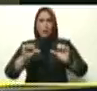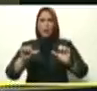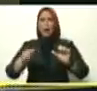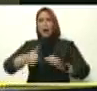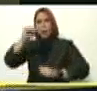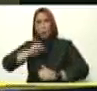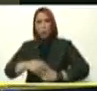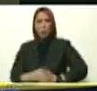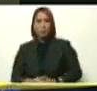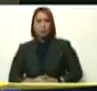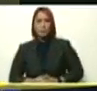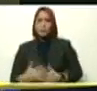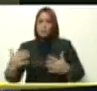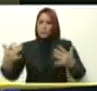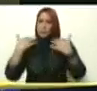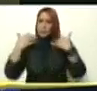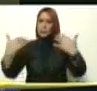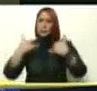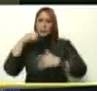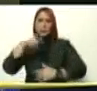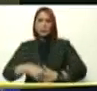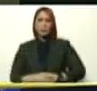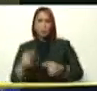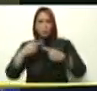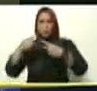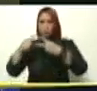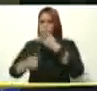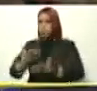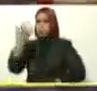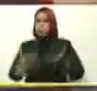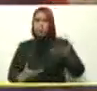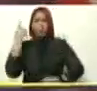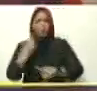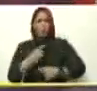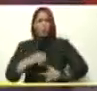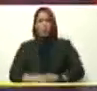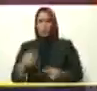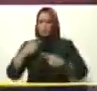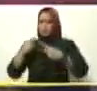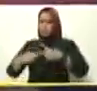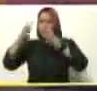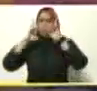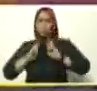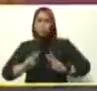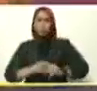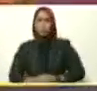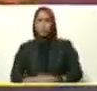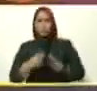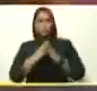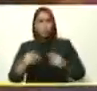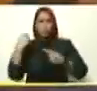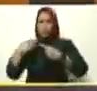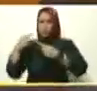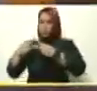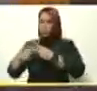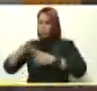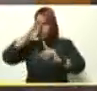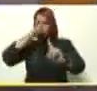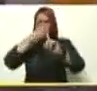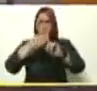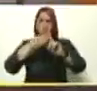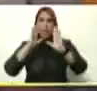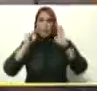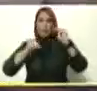agua, climatización, áreas de cocina, áreas sanitarias y todas las áreas de atención